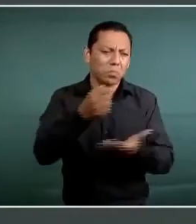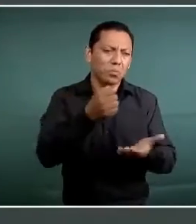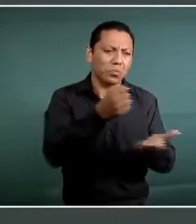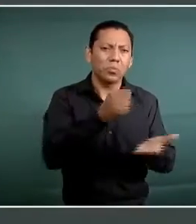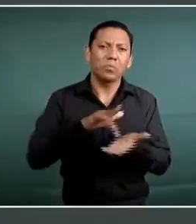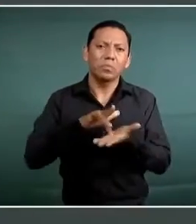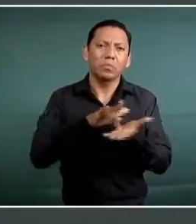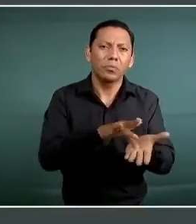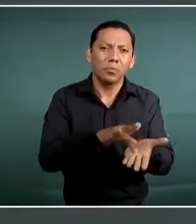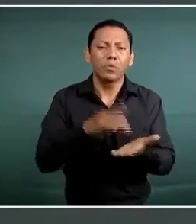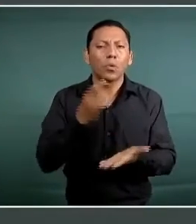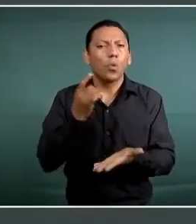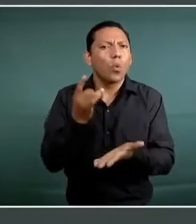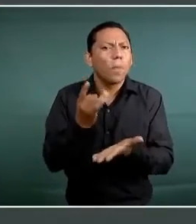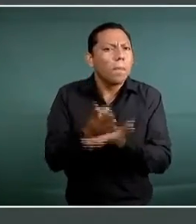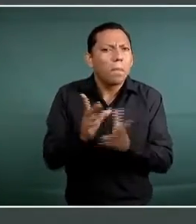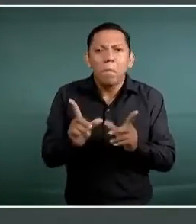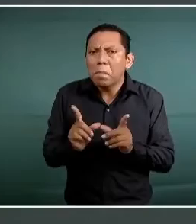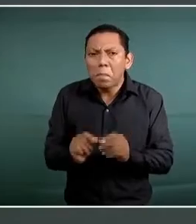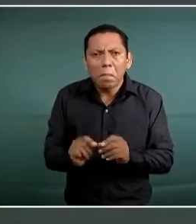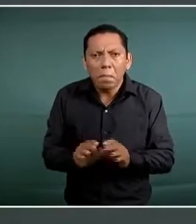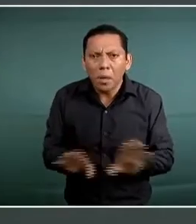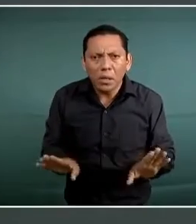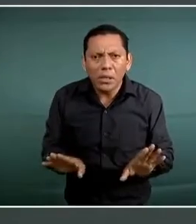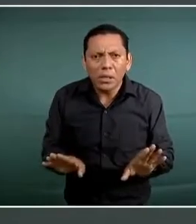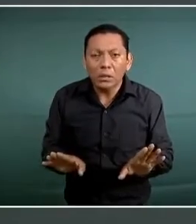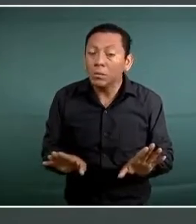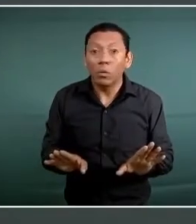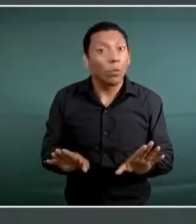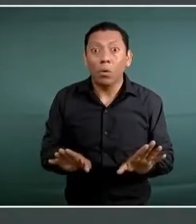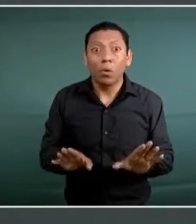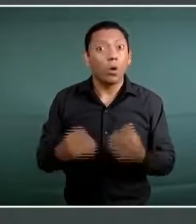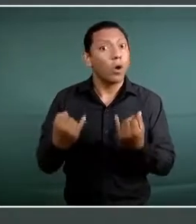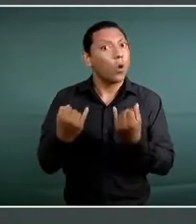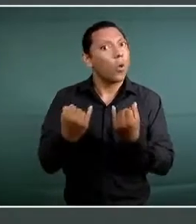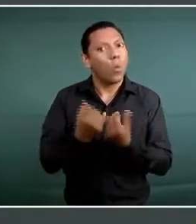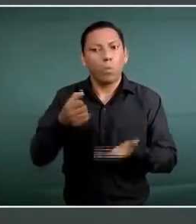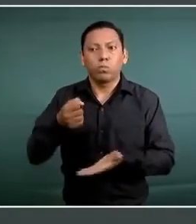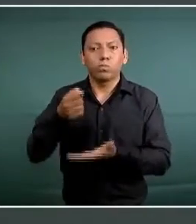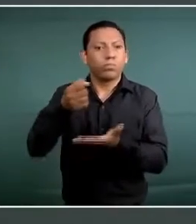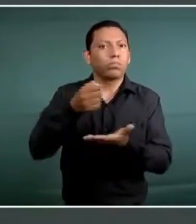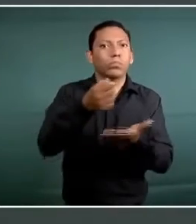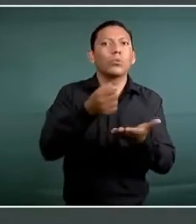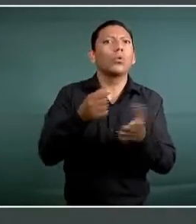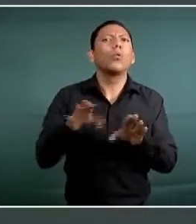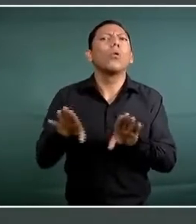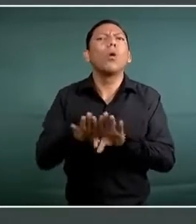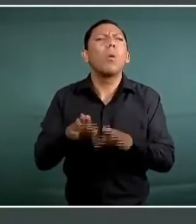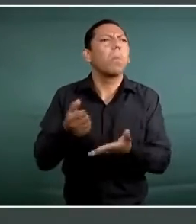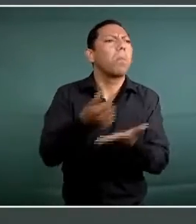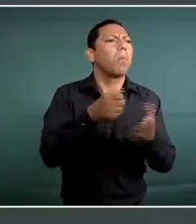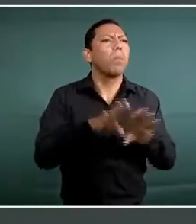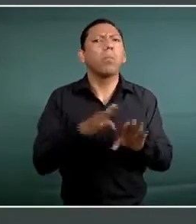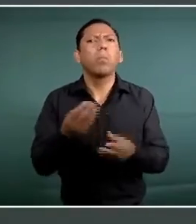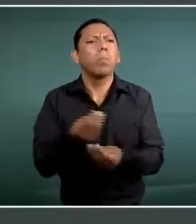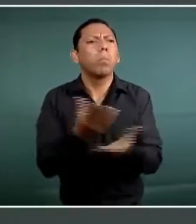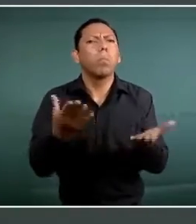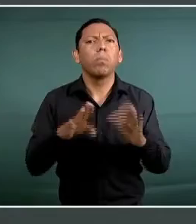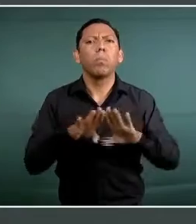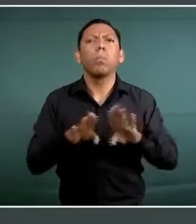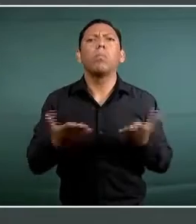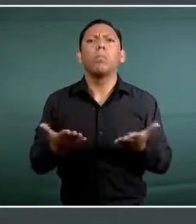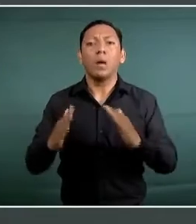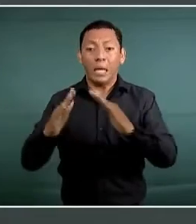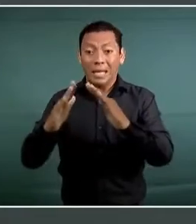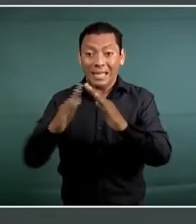Y no solamente eso, sino que lo estamos repartiendo casa por casa. Vamos